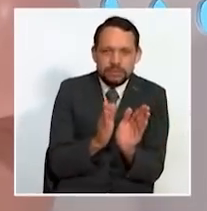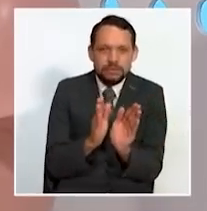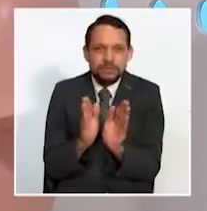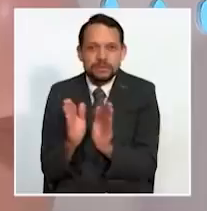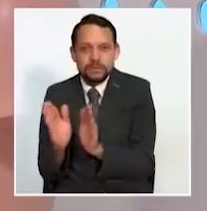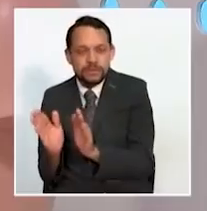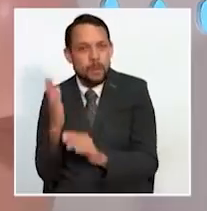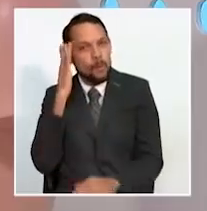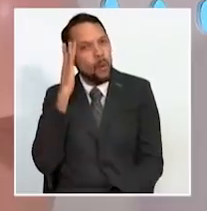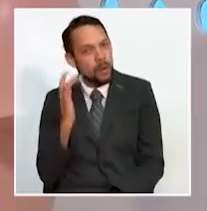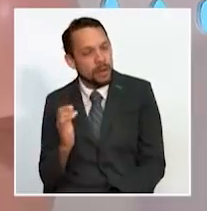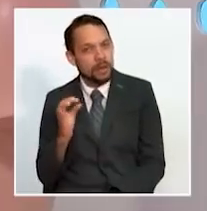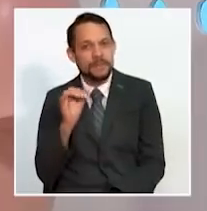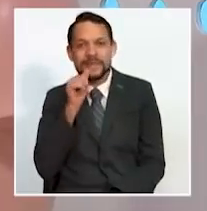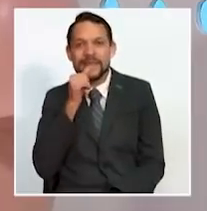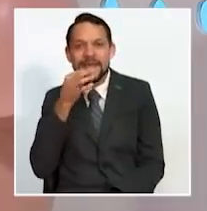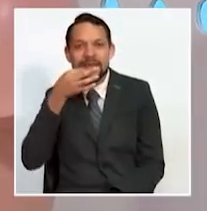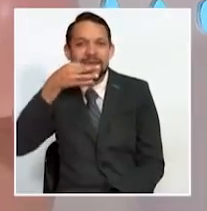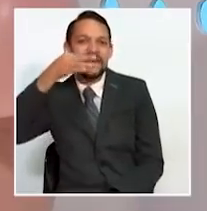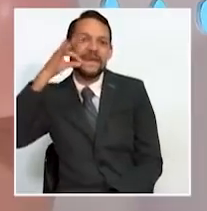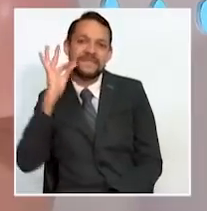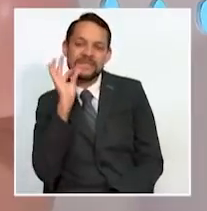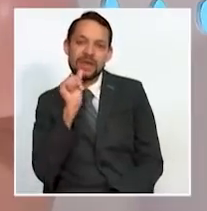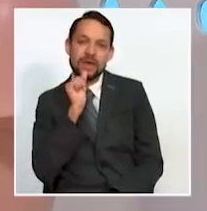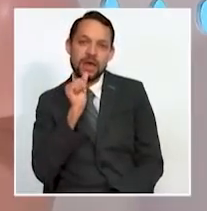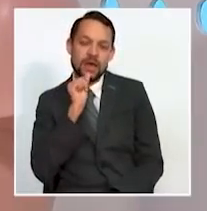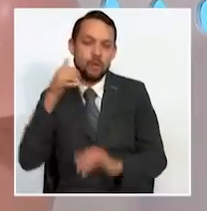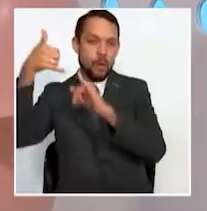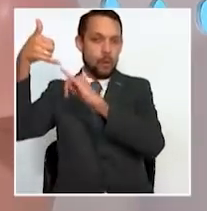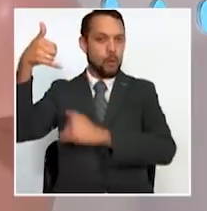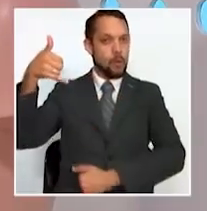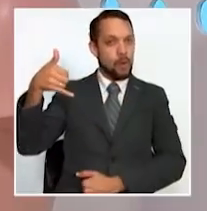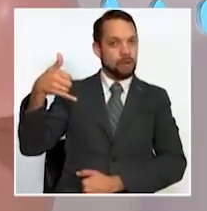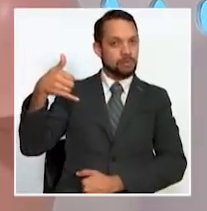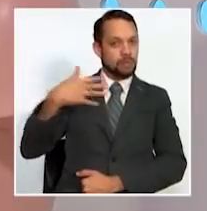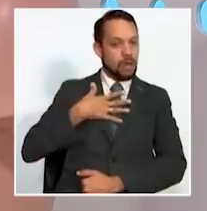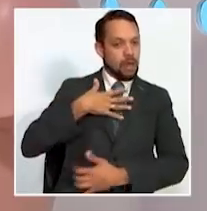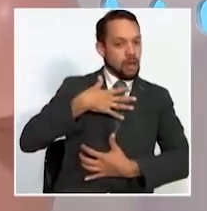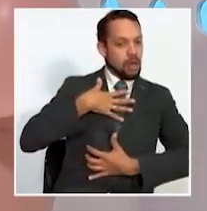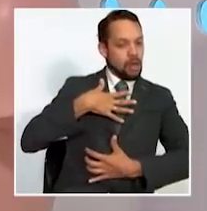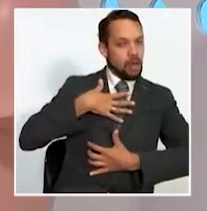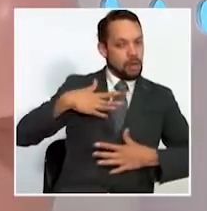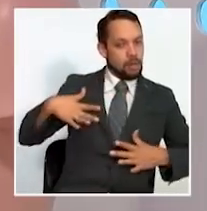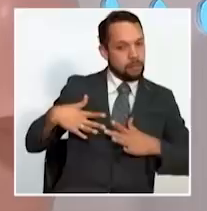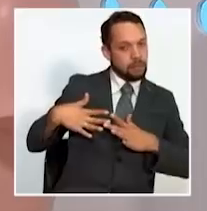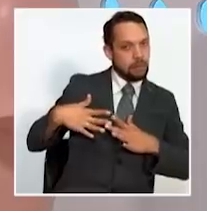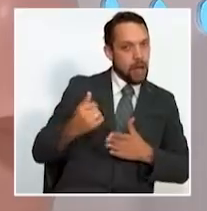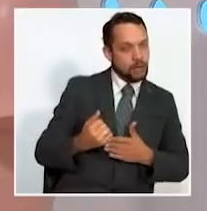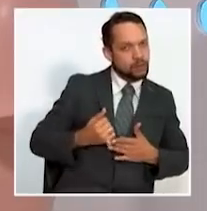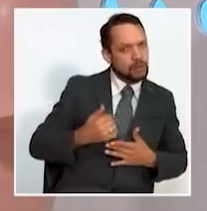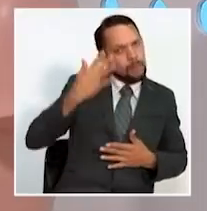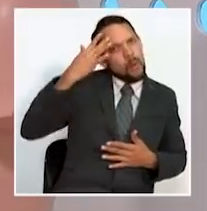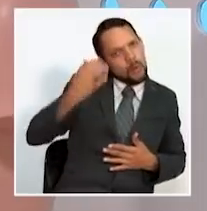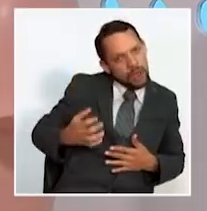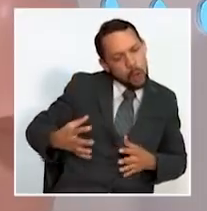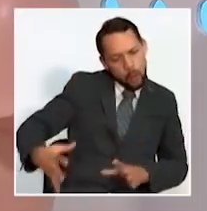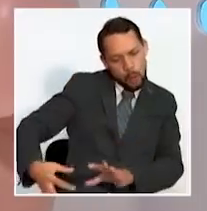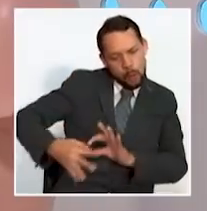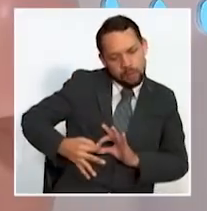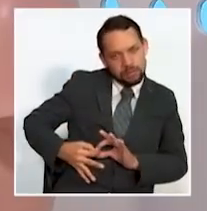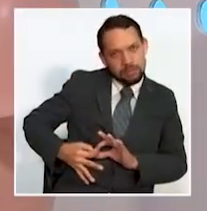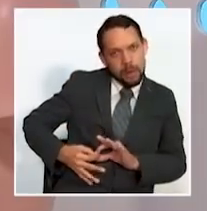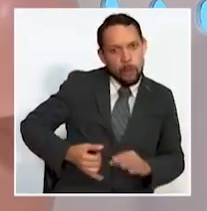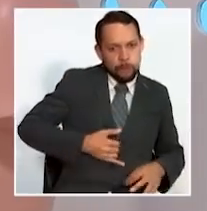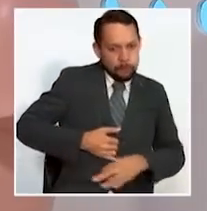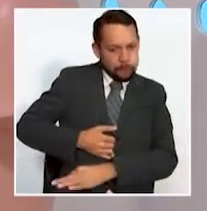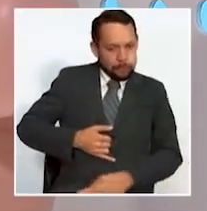enema rectal el paciente puede mejorar un broncoespasmo. ¿Por qué con un enema rectal? Y decimos, pero el intestino,